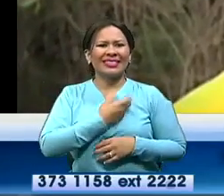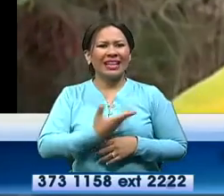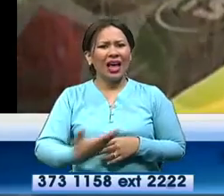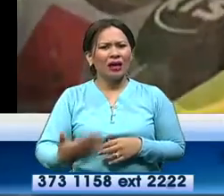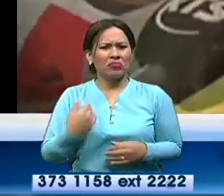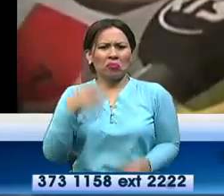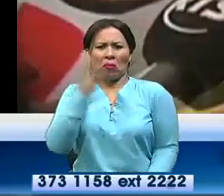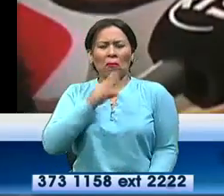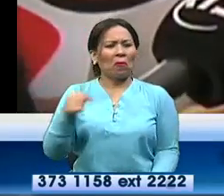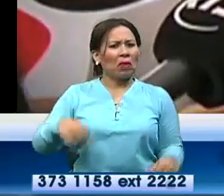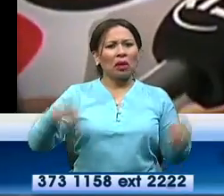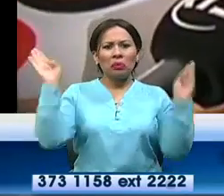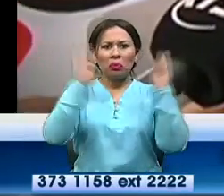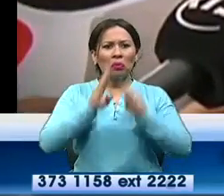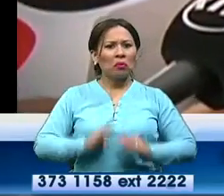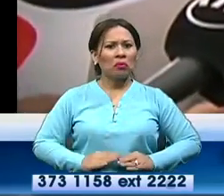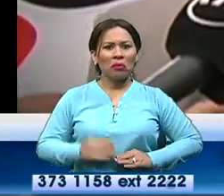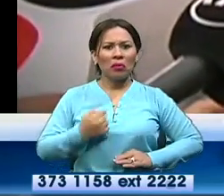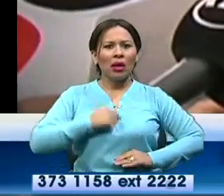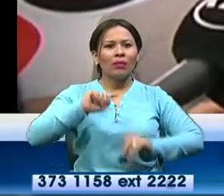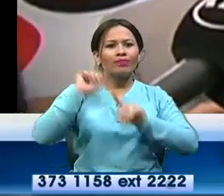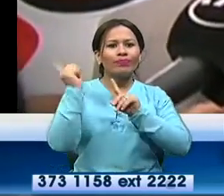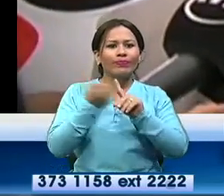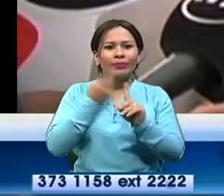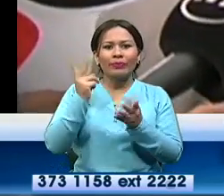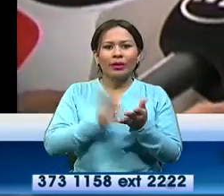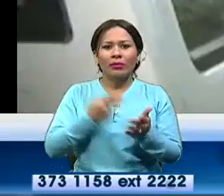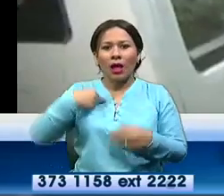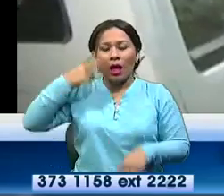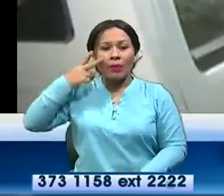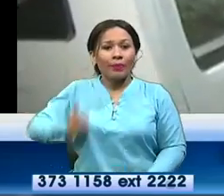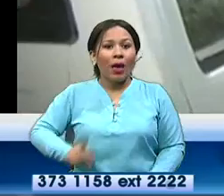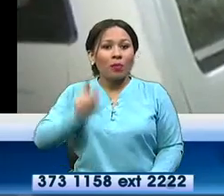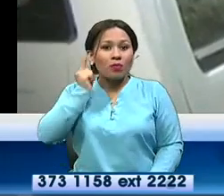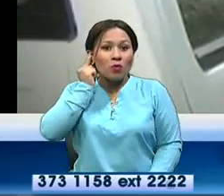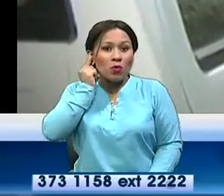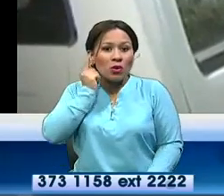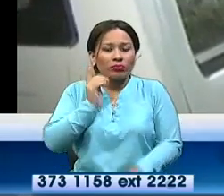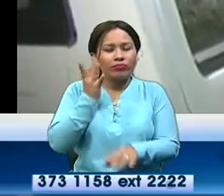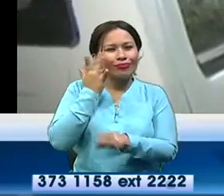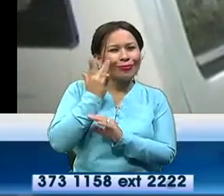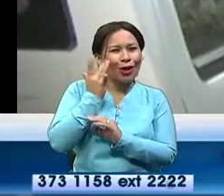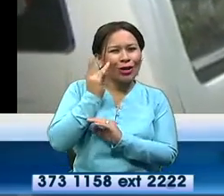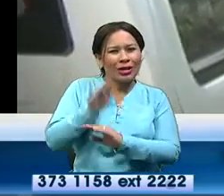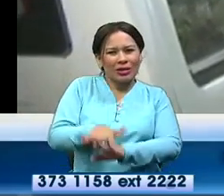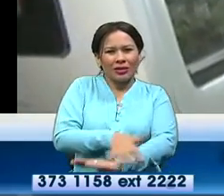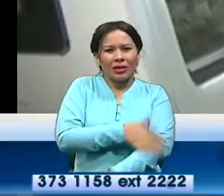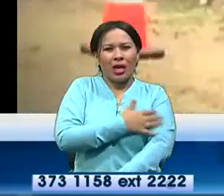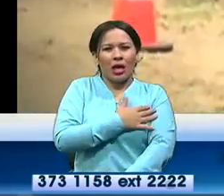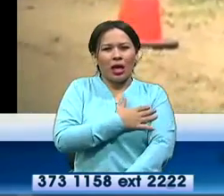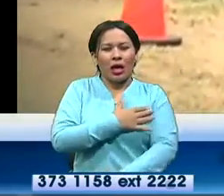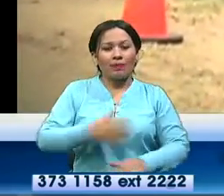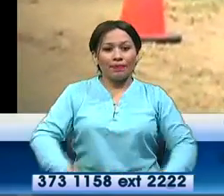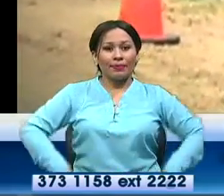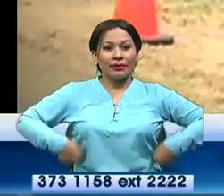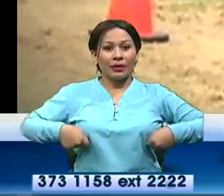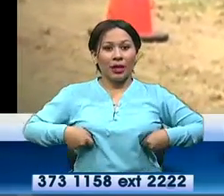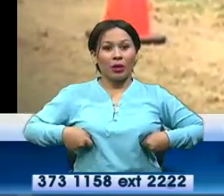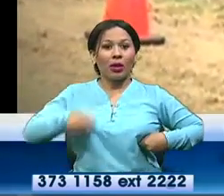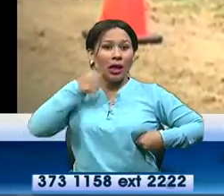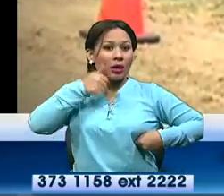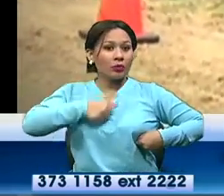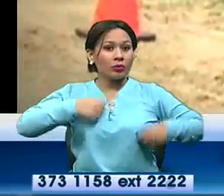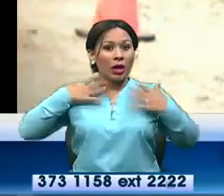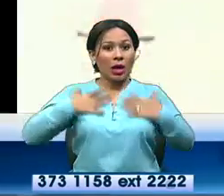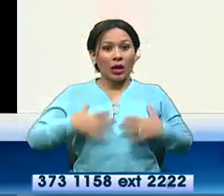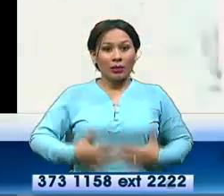voten. Es de una mujer de aparentemente unos 35 años, piel canela. Estaba con un blue jean y una camisa.